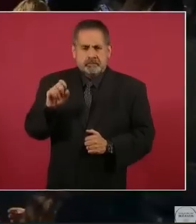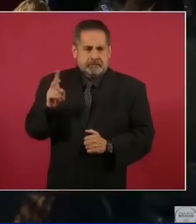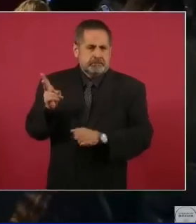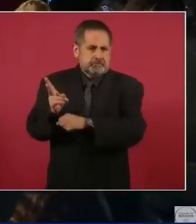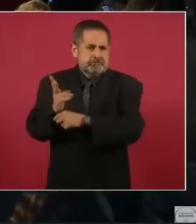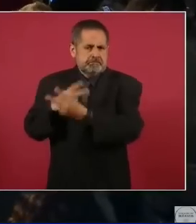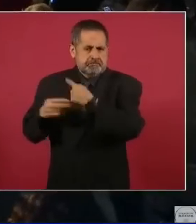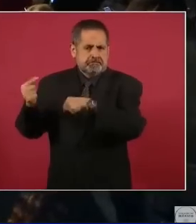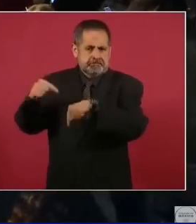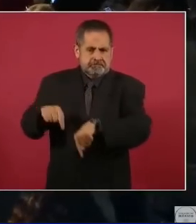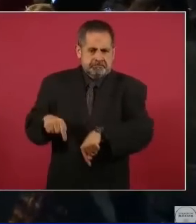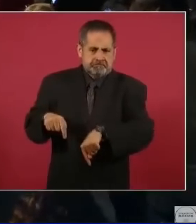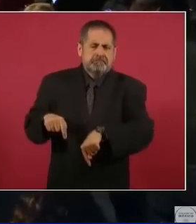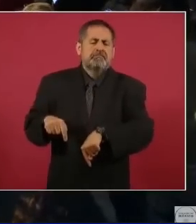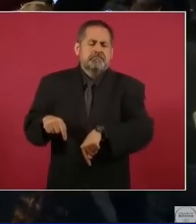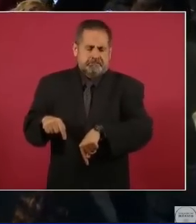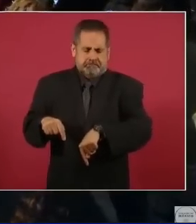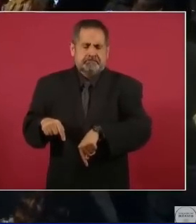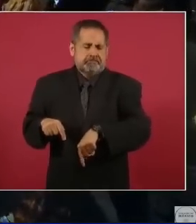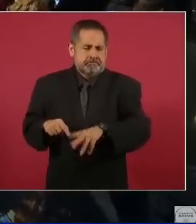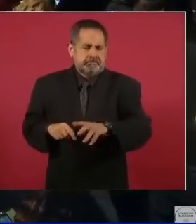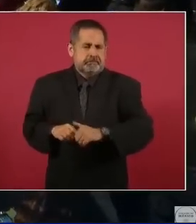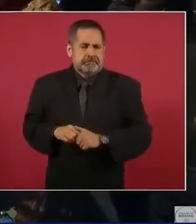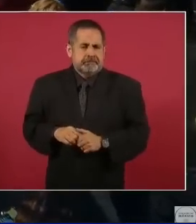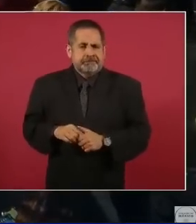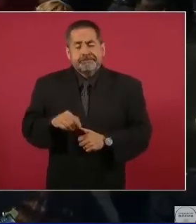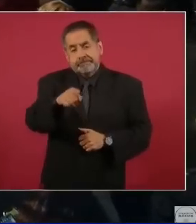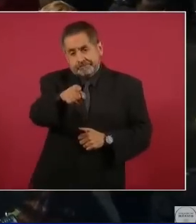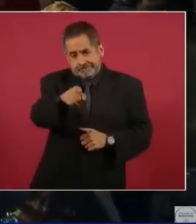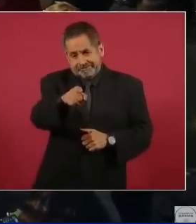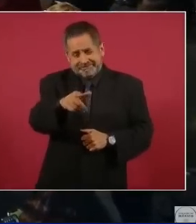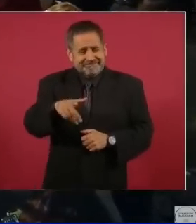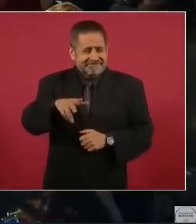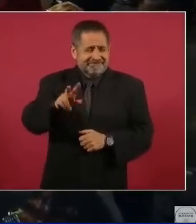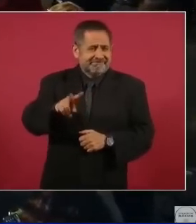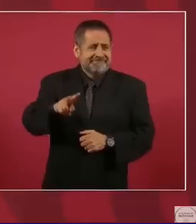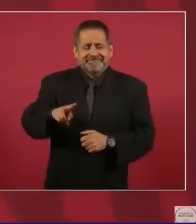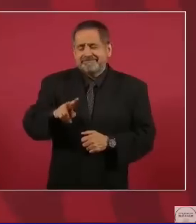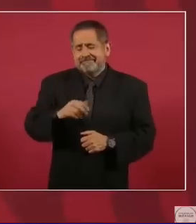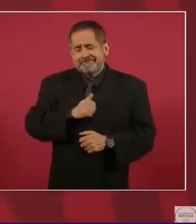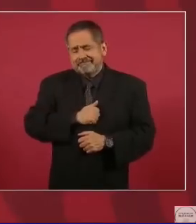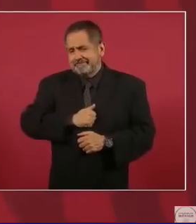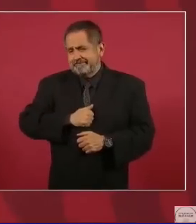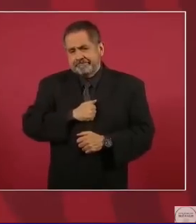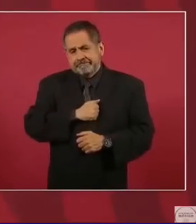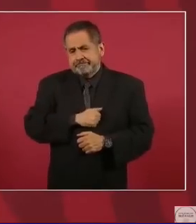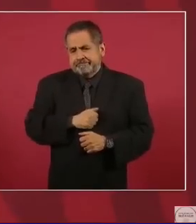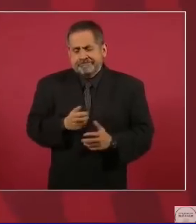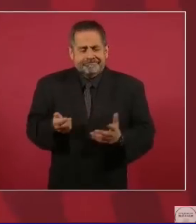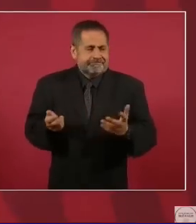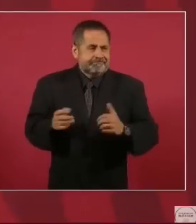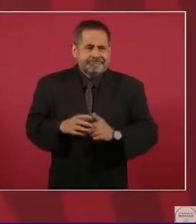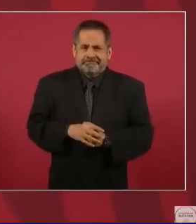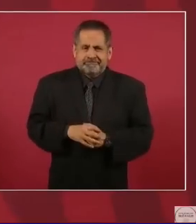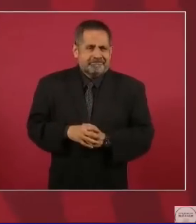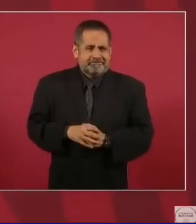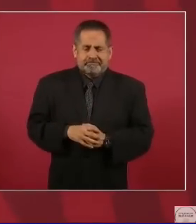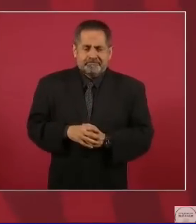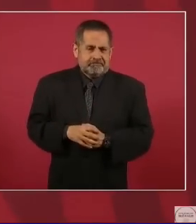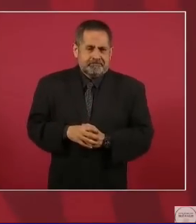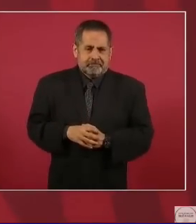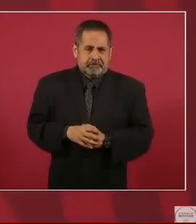Es un asunto muy lamentable, es de